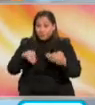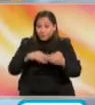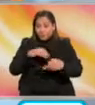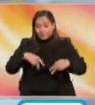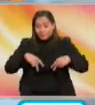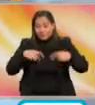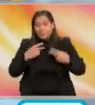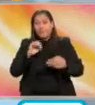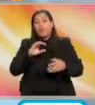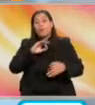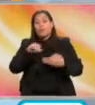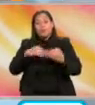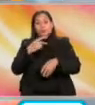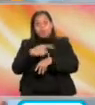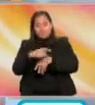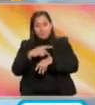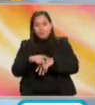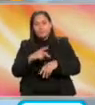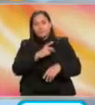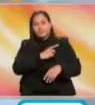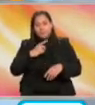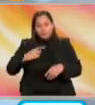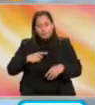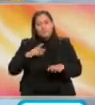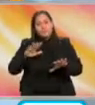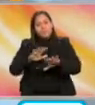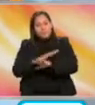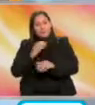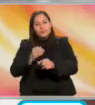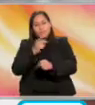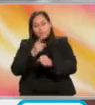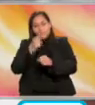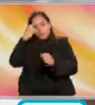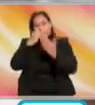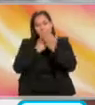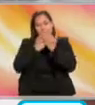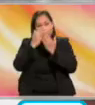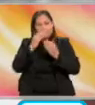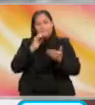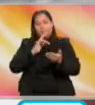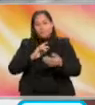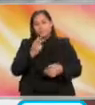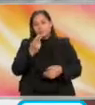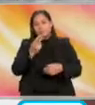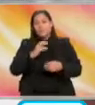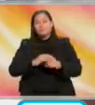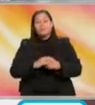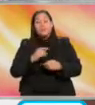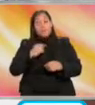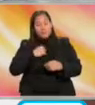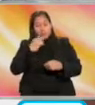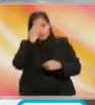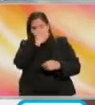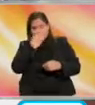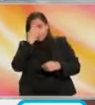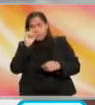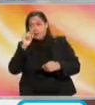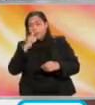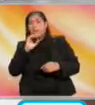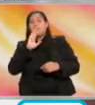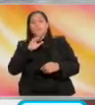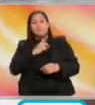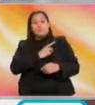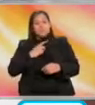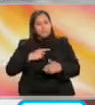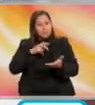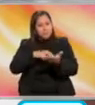todas las amenazas las debemos convertir en oportunidades. De crecimiento. Por supuesto. Muy bien. Si yo estoy viendo que en algo está mal, lo debo de